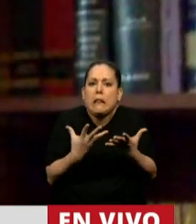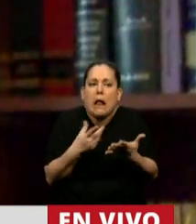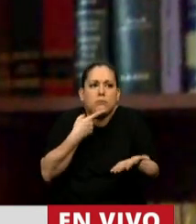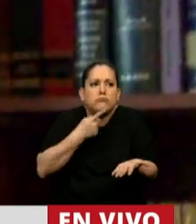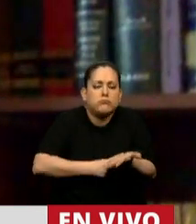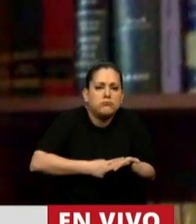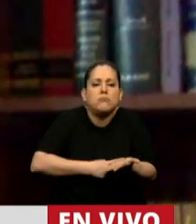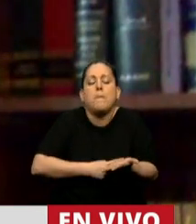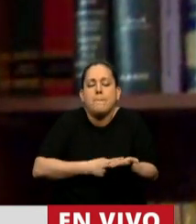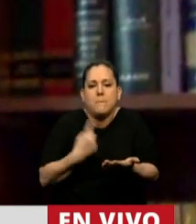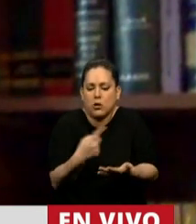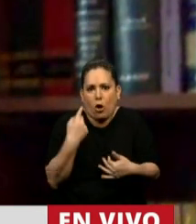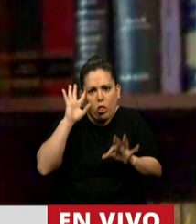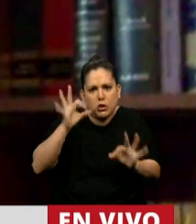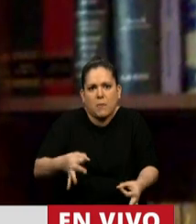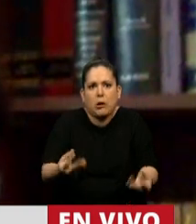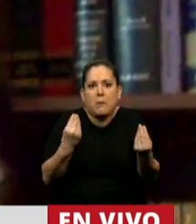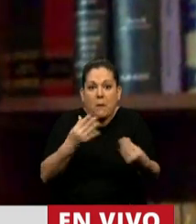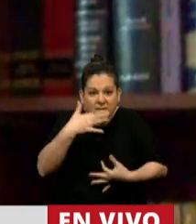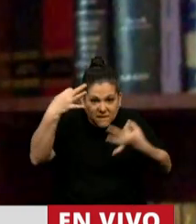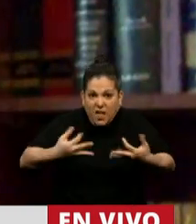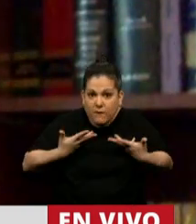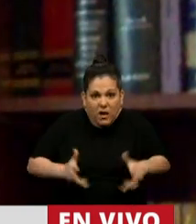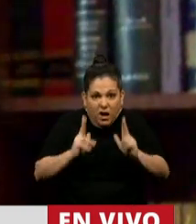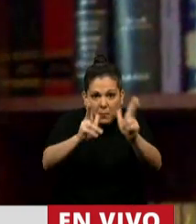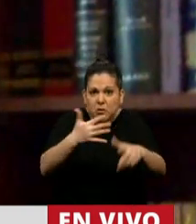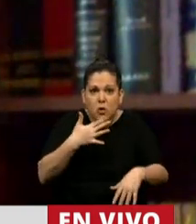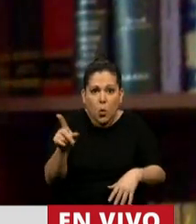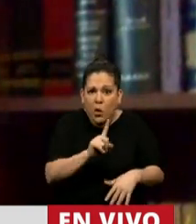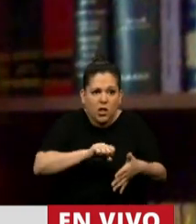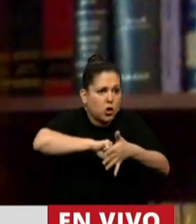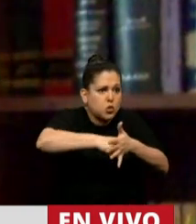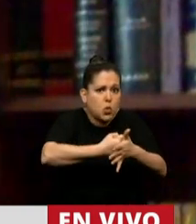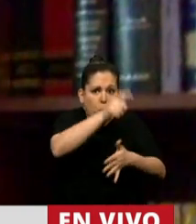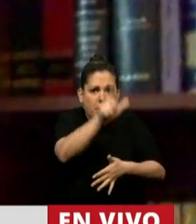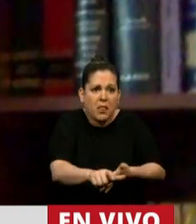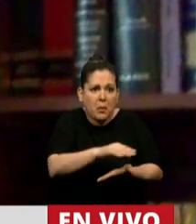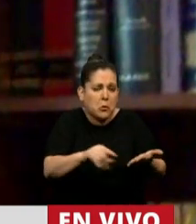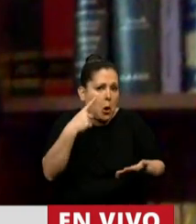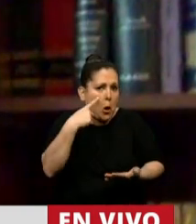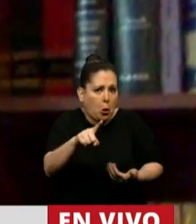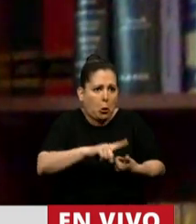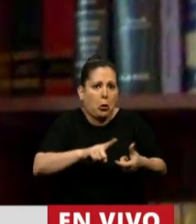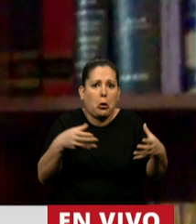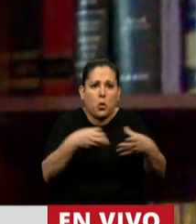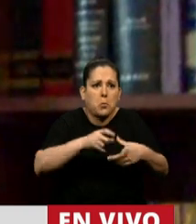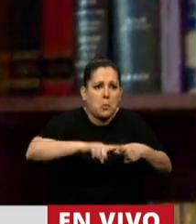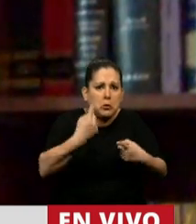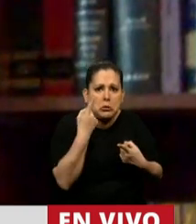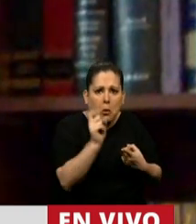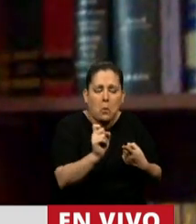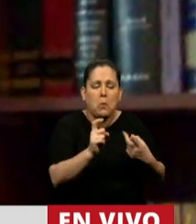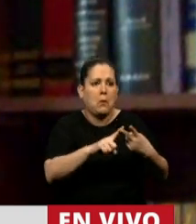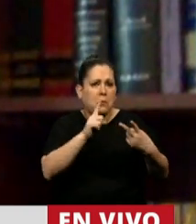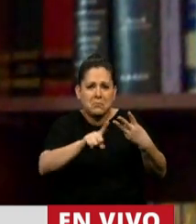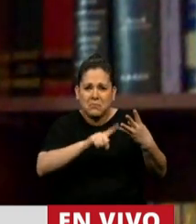conocimiento de todos porque honestamente no sé por qué estamos suspendiendo a un diputado no lo conozco No sé de qué bloque es no tengo idea Quién